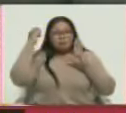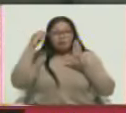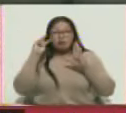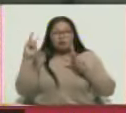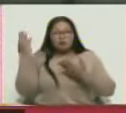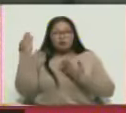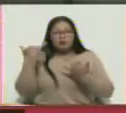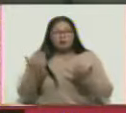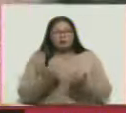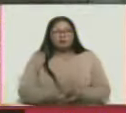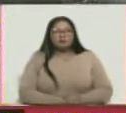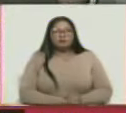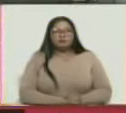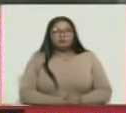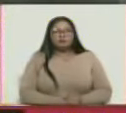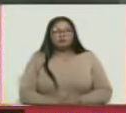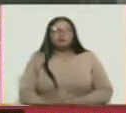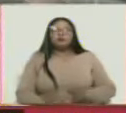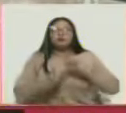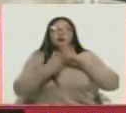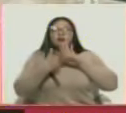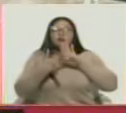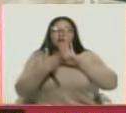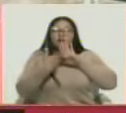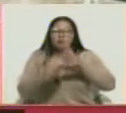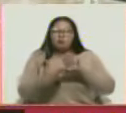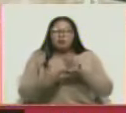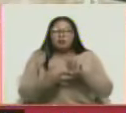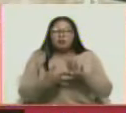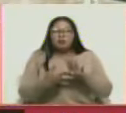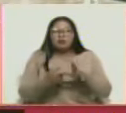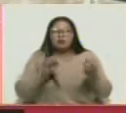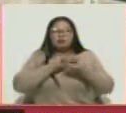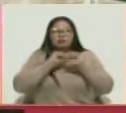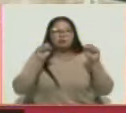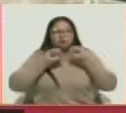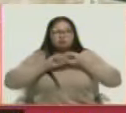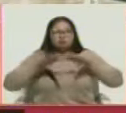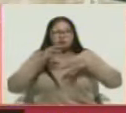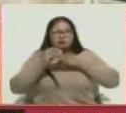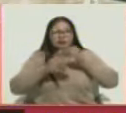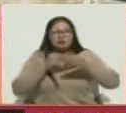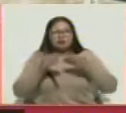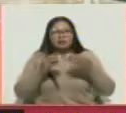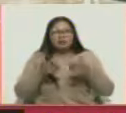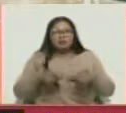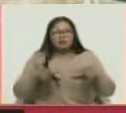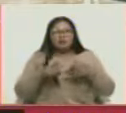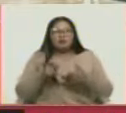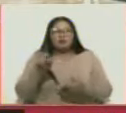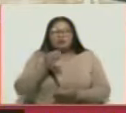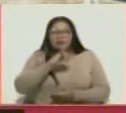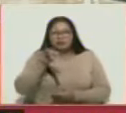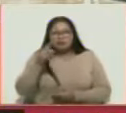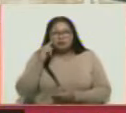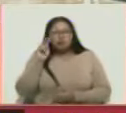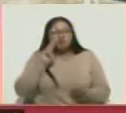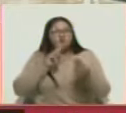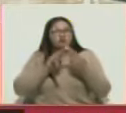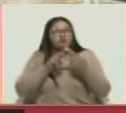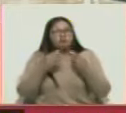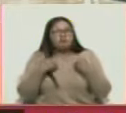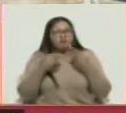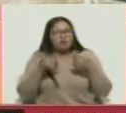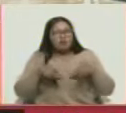pasaron ahora demuestra la destrucción masiva de la Franja de Gaza. Yo conozco la Franja de Gaza, viví en la